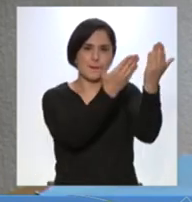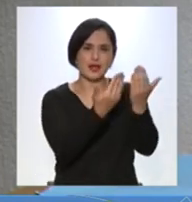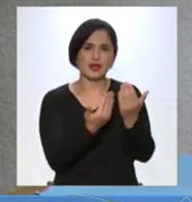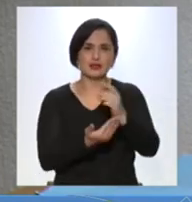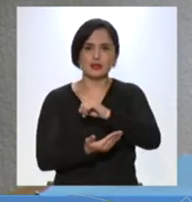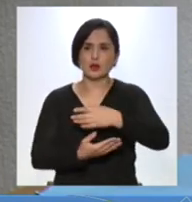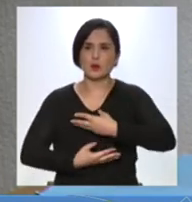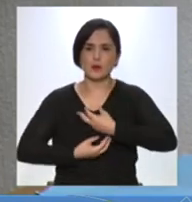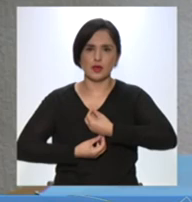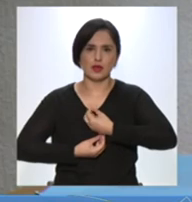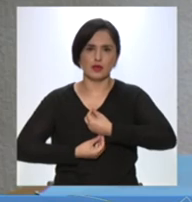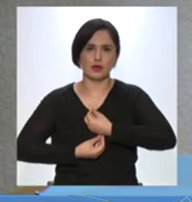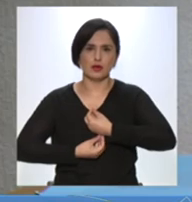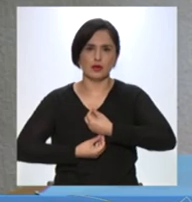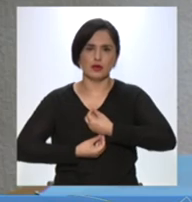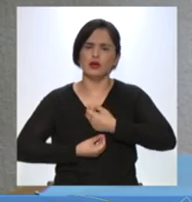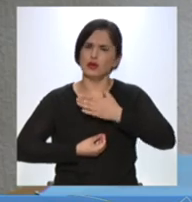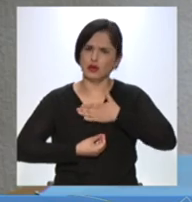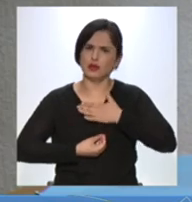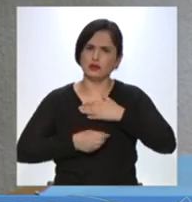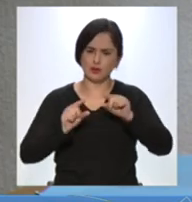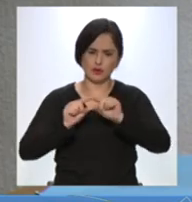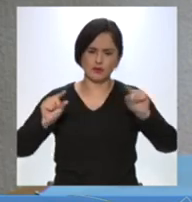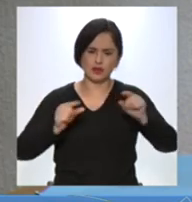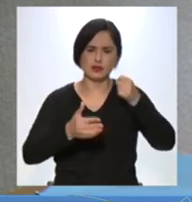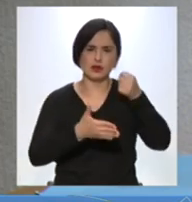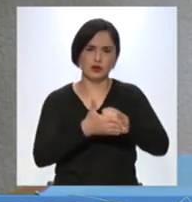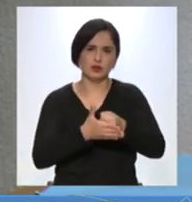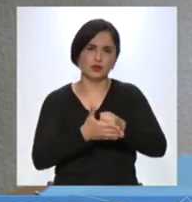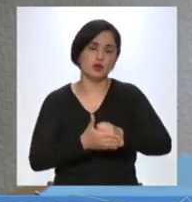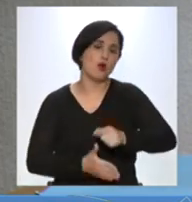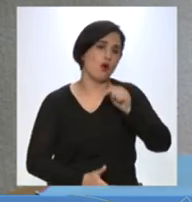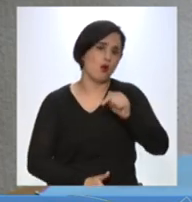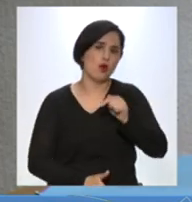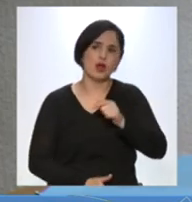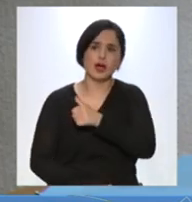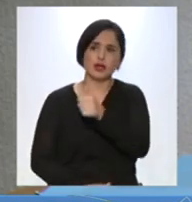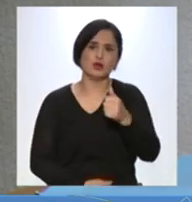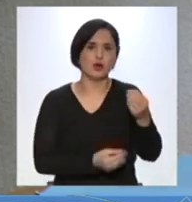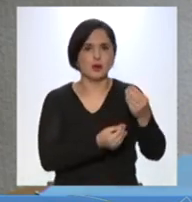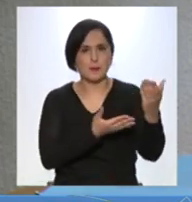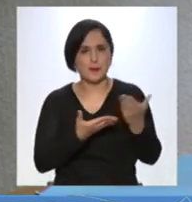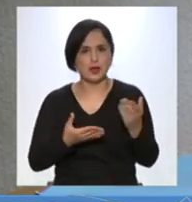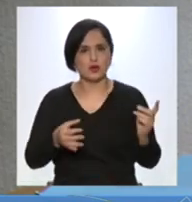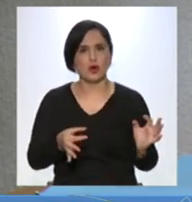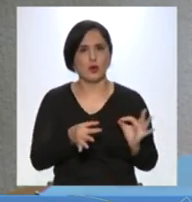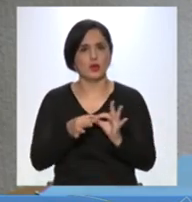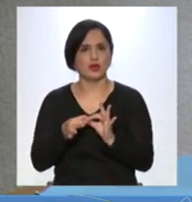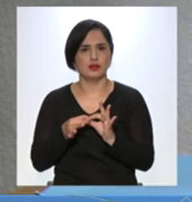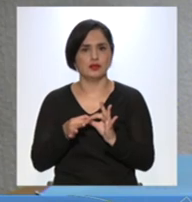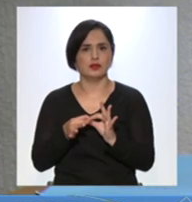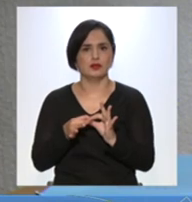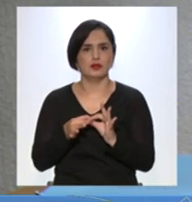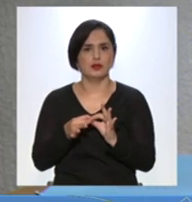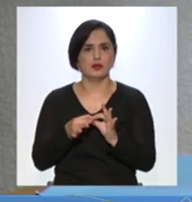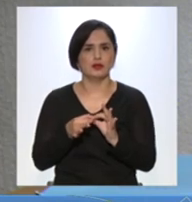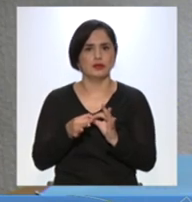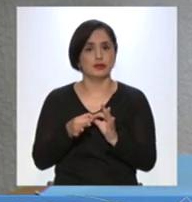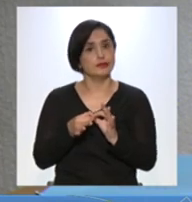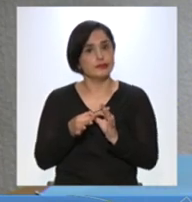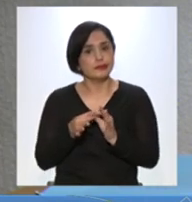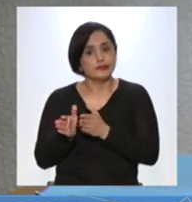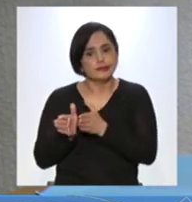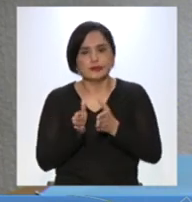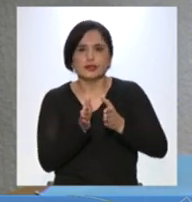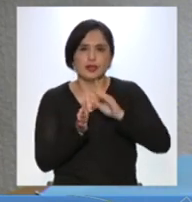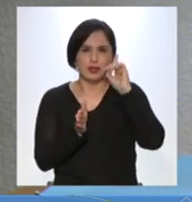miedos. Esa será mi consigna. Por ello, hoy los invito a todas y a todas a unirse en este recorrido, complejo y